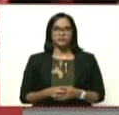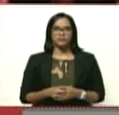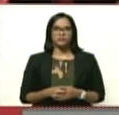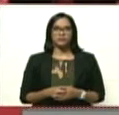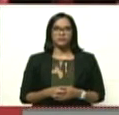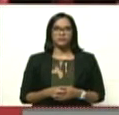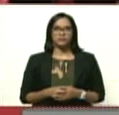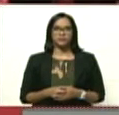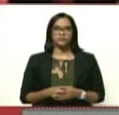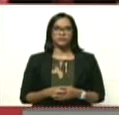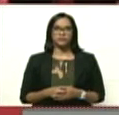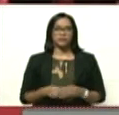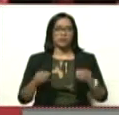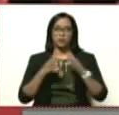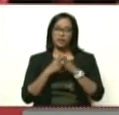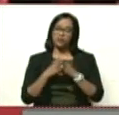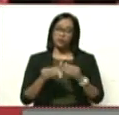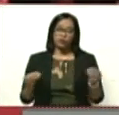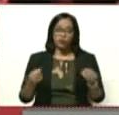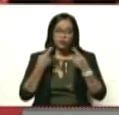Toda, toda esa zona la ves desde ahí arriba.